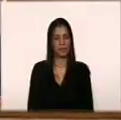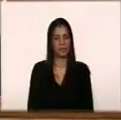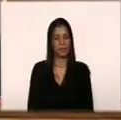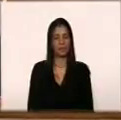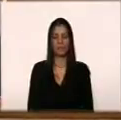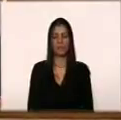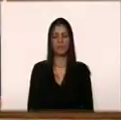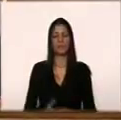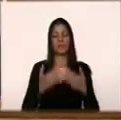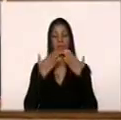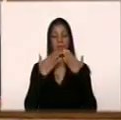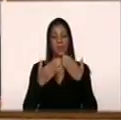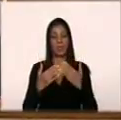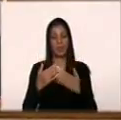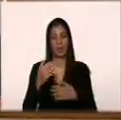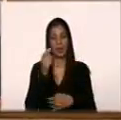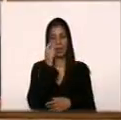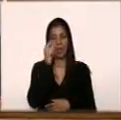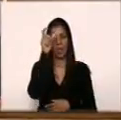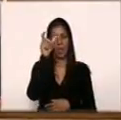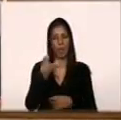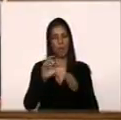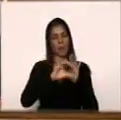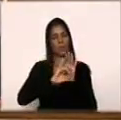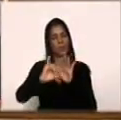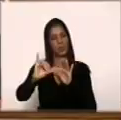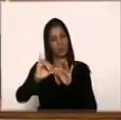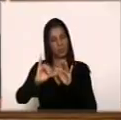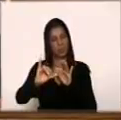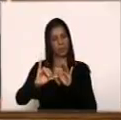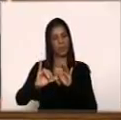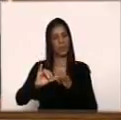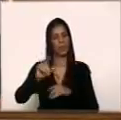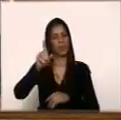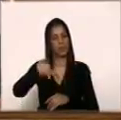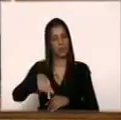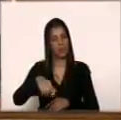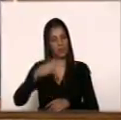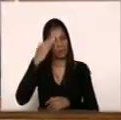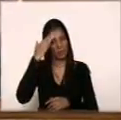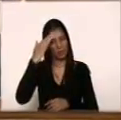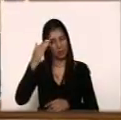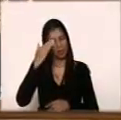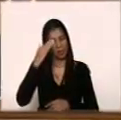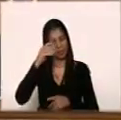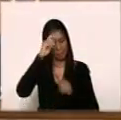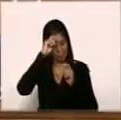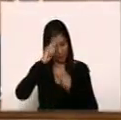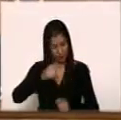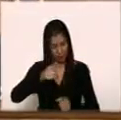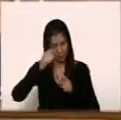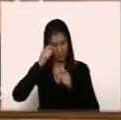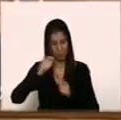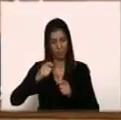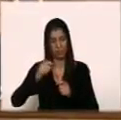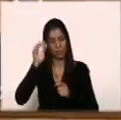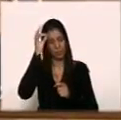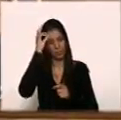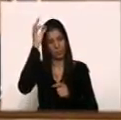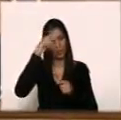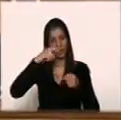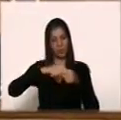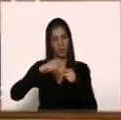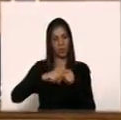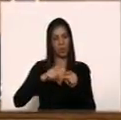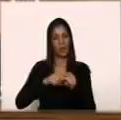Muchas gracias al constituyente Carlos López y bueno, desde aquí nuestro saludo y nuestro reconocimiento a ese cuerpo combatiente